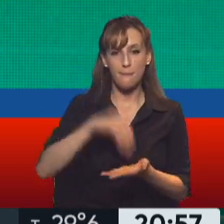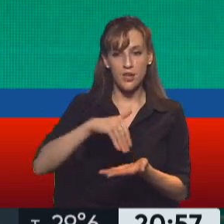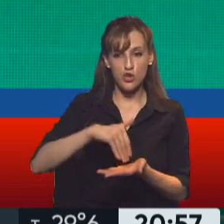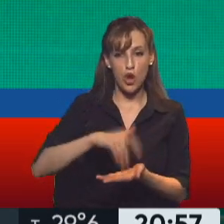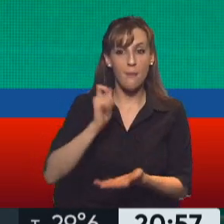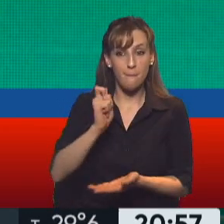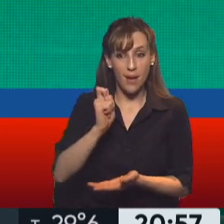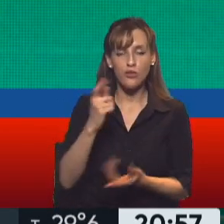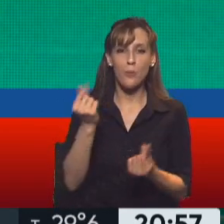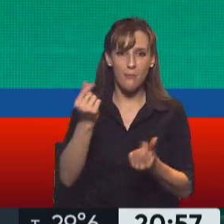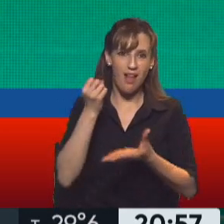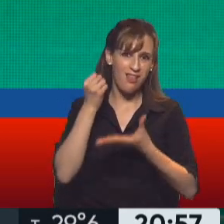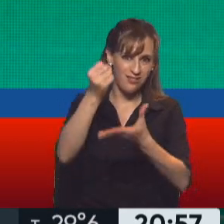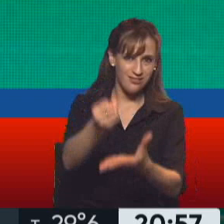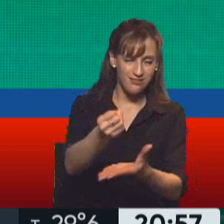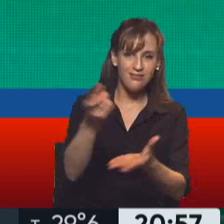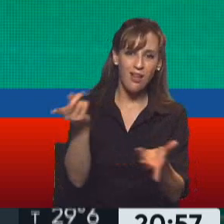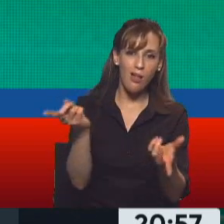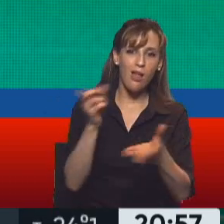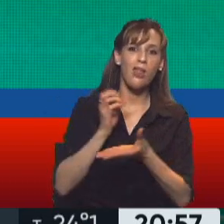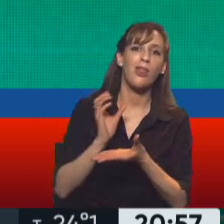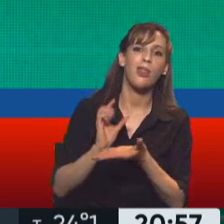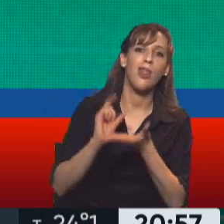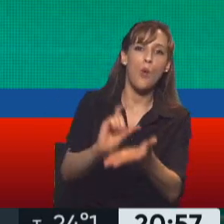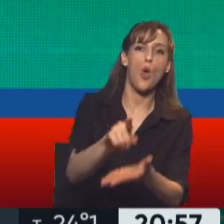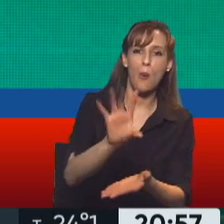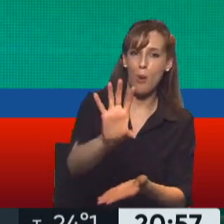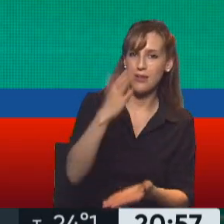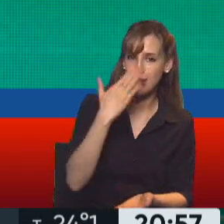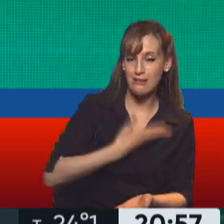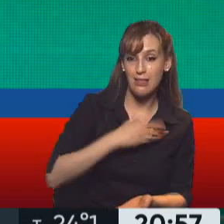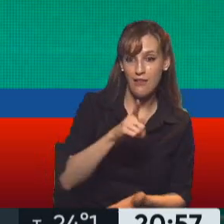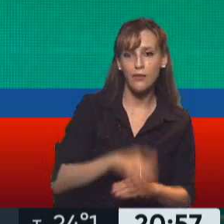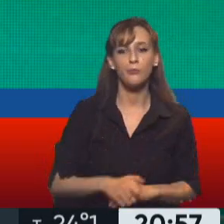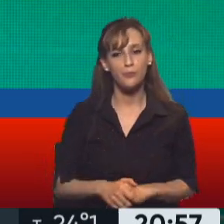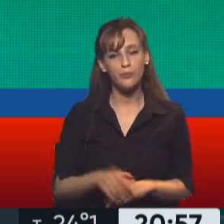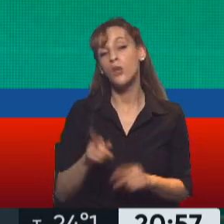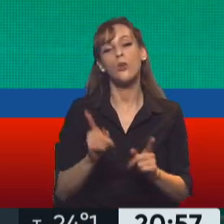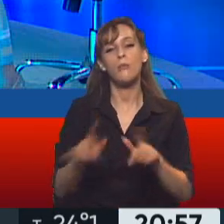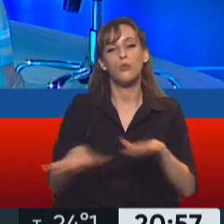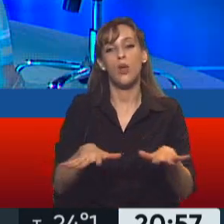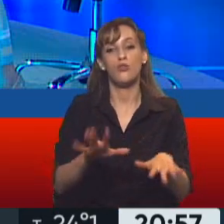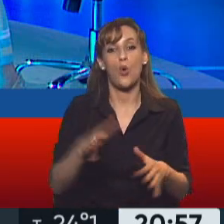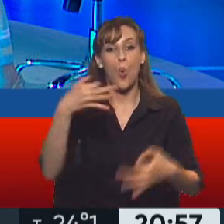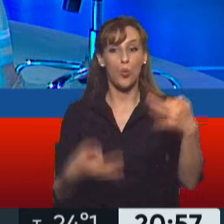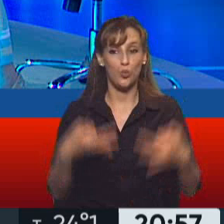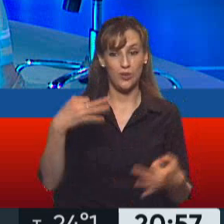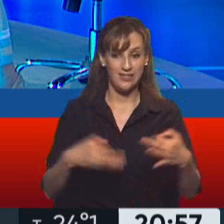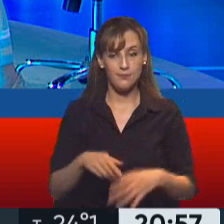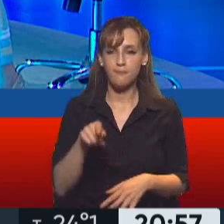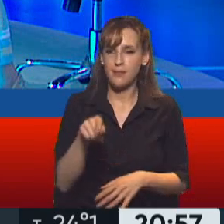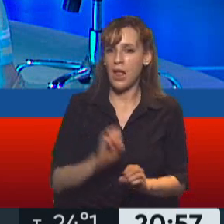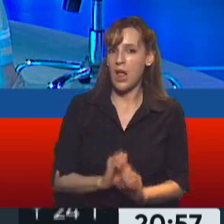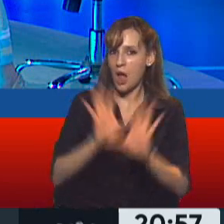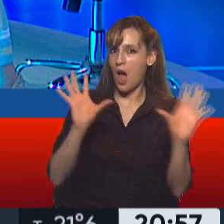caso a la provincia de Santa Fe. ¿Por qué todos mal piensan? ¿Por qué me preguntan por esto? Bueno, eso habla de la situación en la que está la justicia. Sí, y, clarito, ¿no? Me